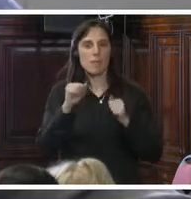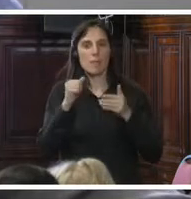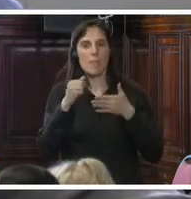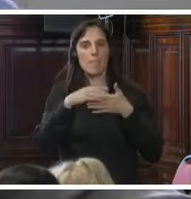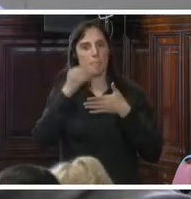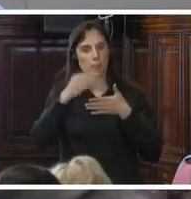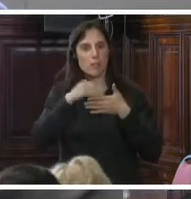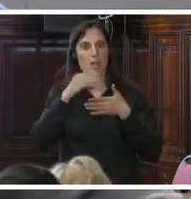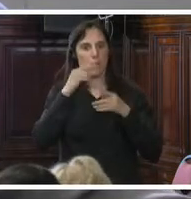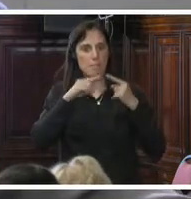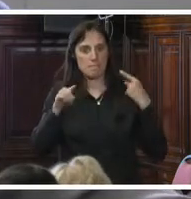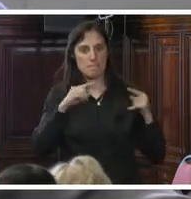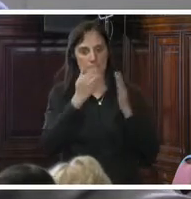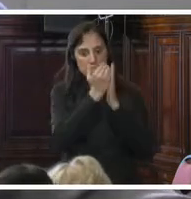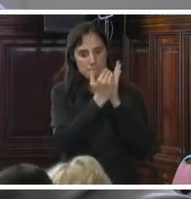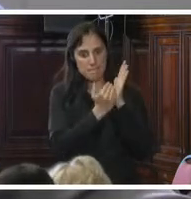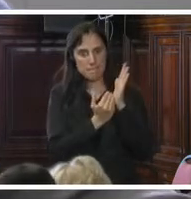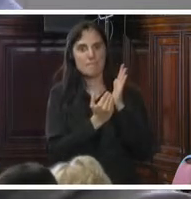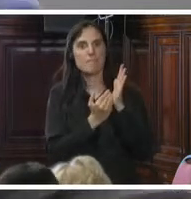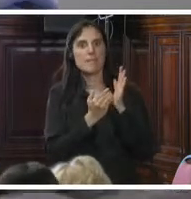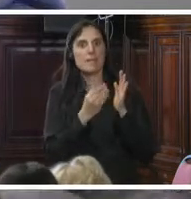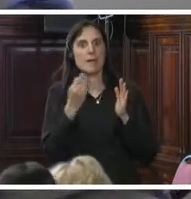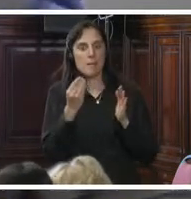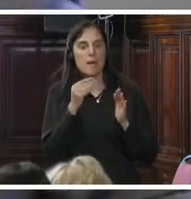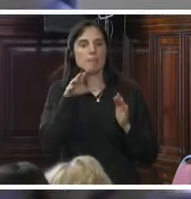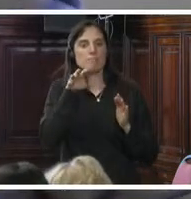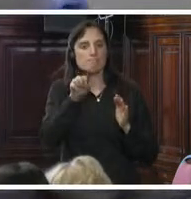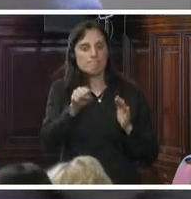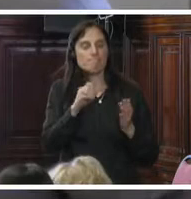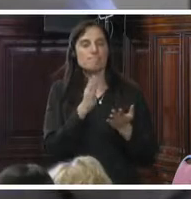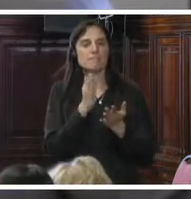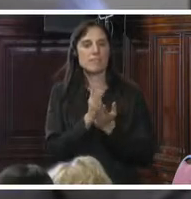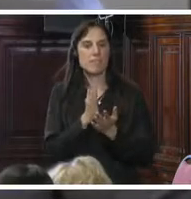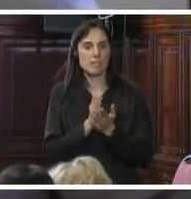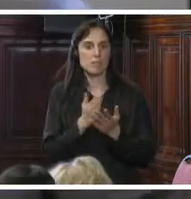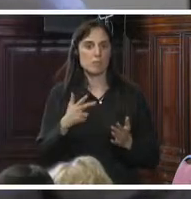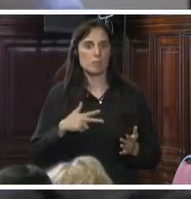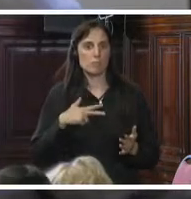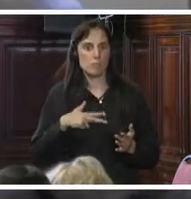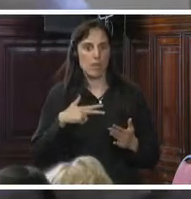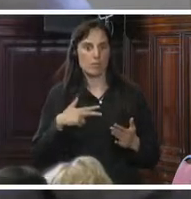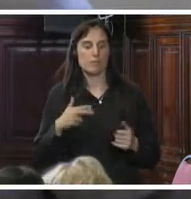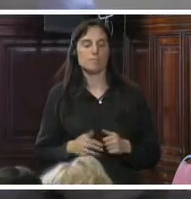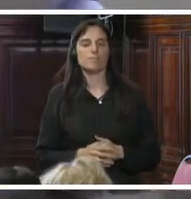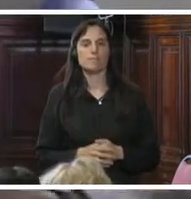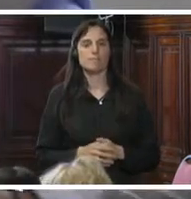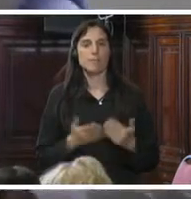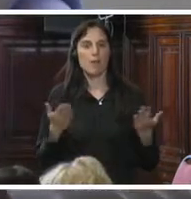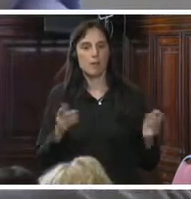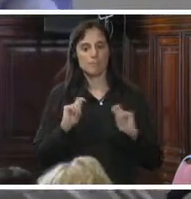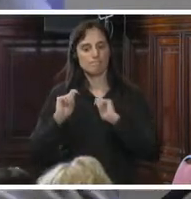universal enjoyment of human rights. So with that, I call upon you to start